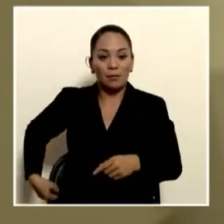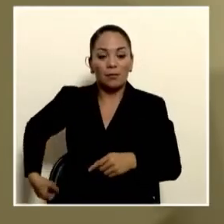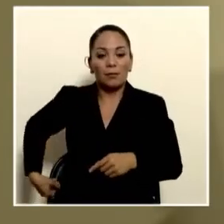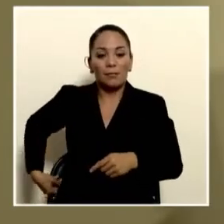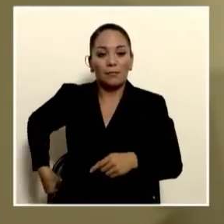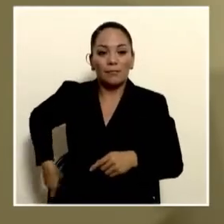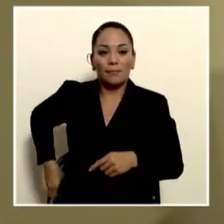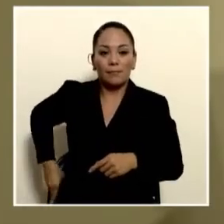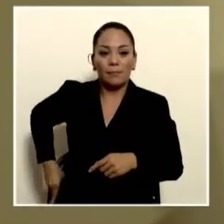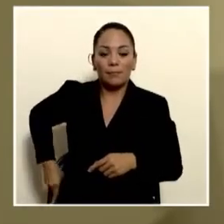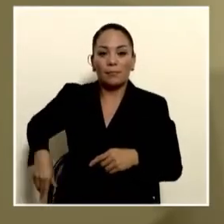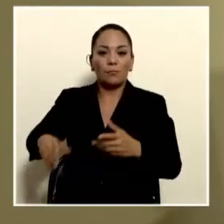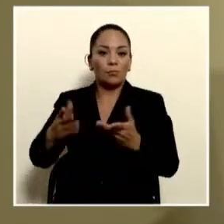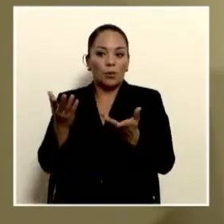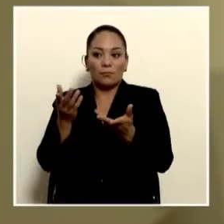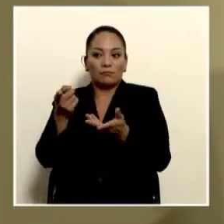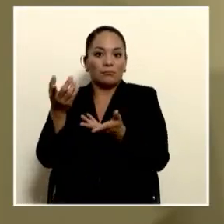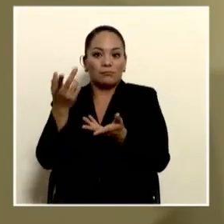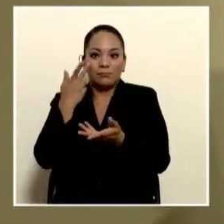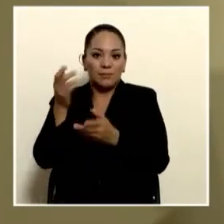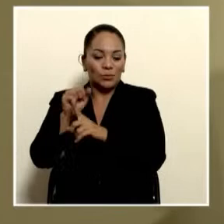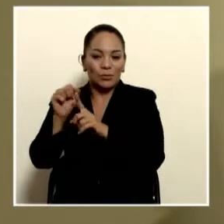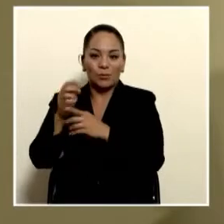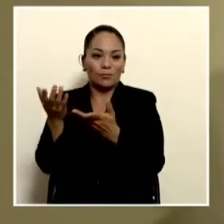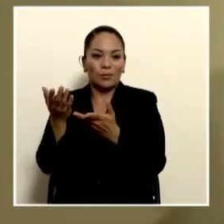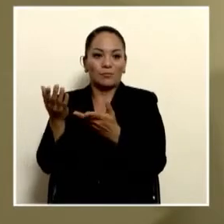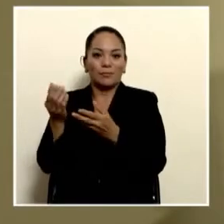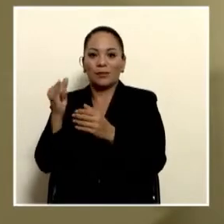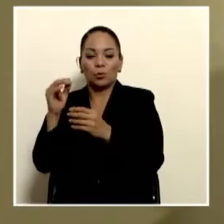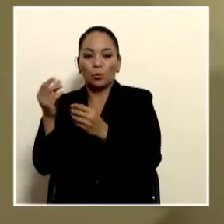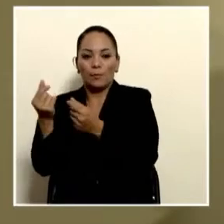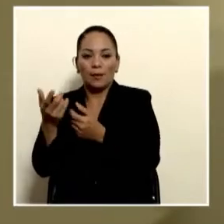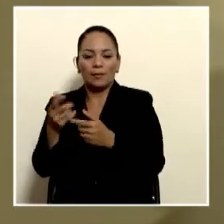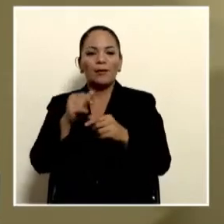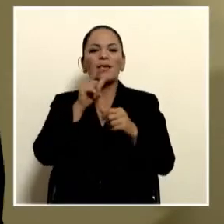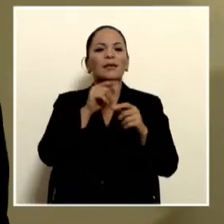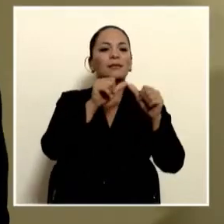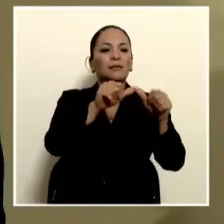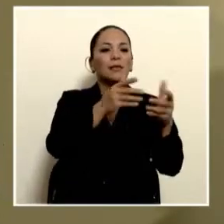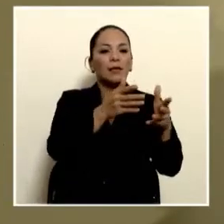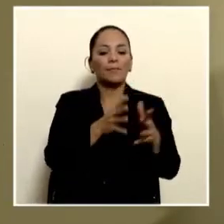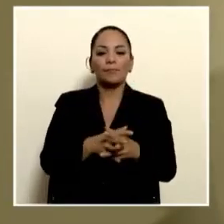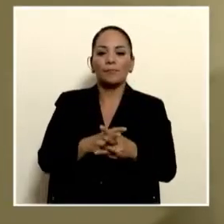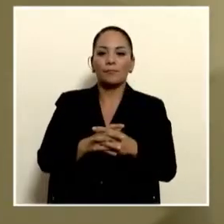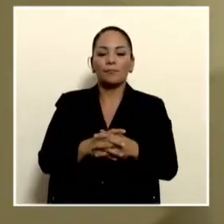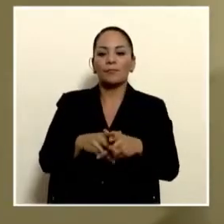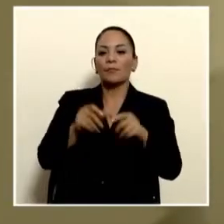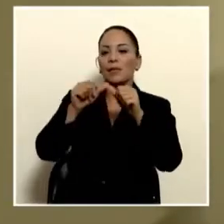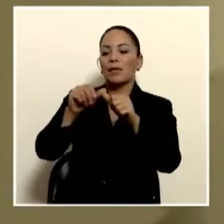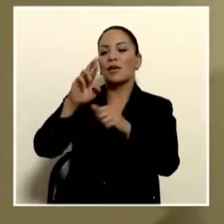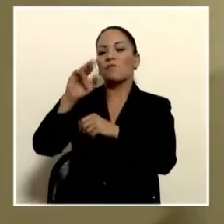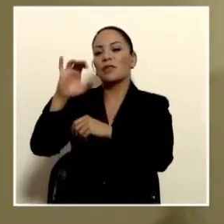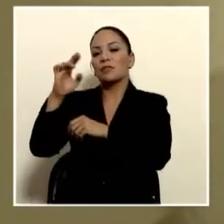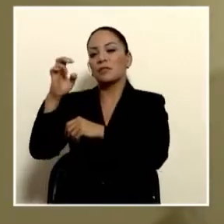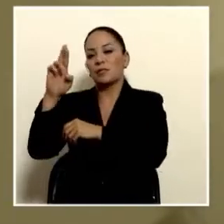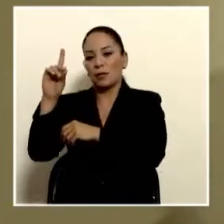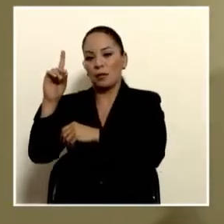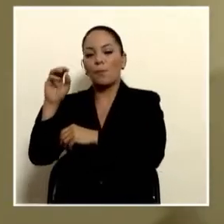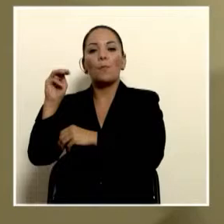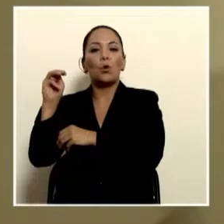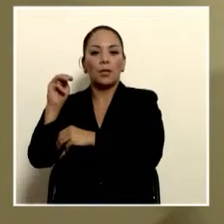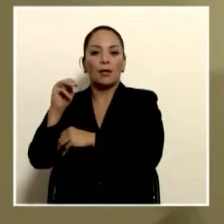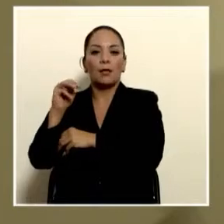plata. Gracias. Presidente, yo nada más quería el que sigue, por favor. Continuamos con Richard Molina de El